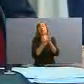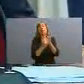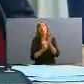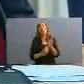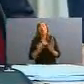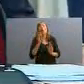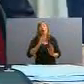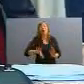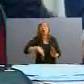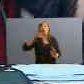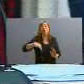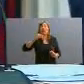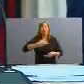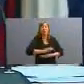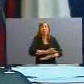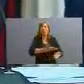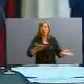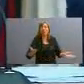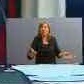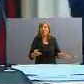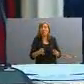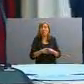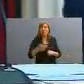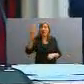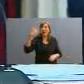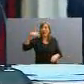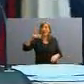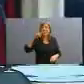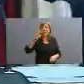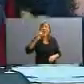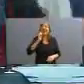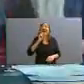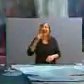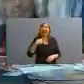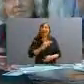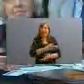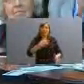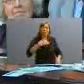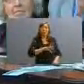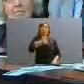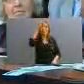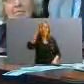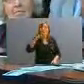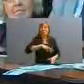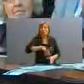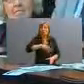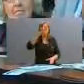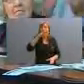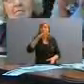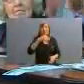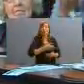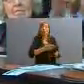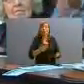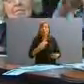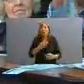sorteo público, como hemos hecho con el Procrear, transparentes, porque ingresar al Poder Judicial no